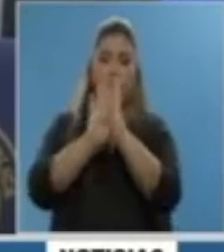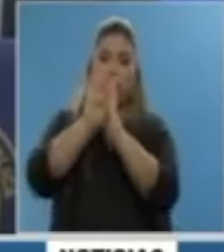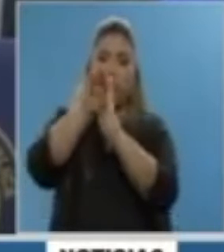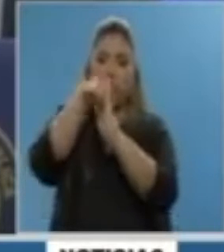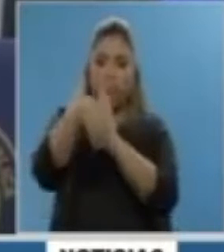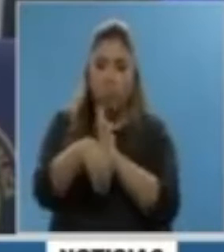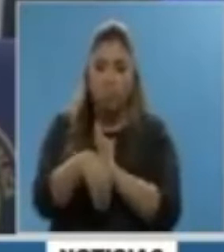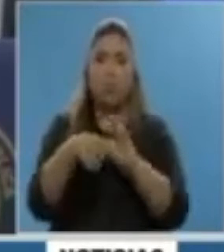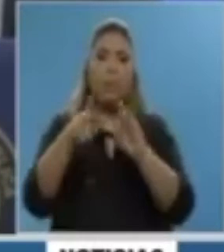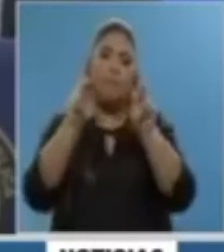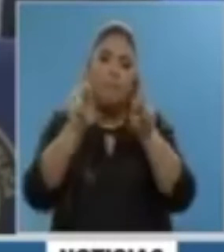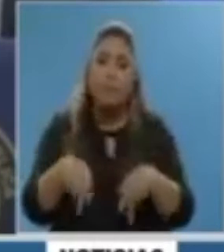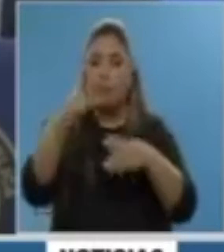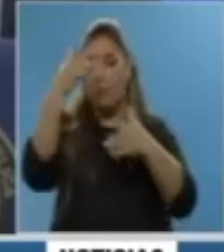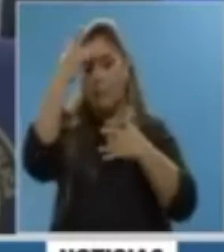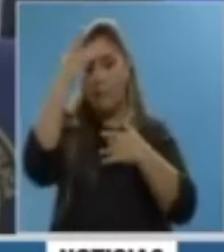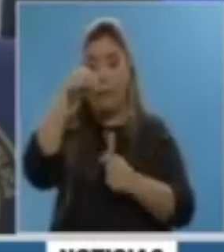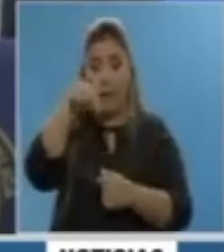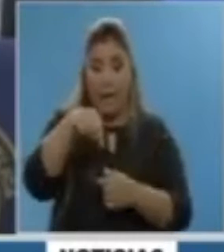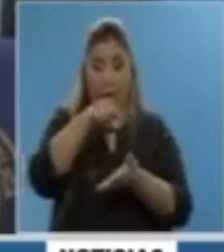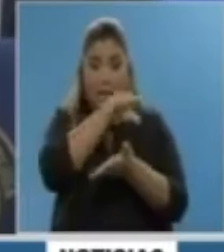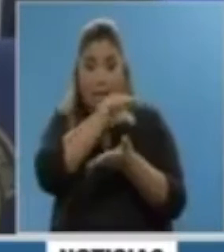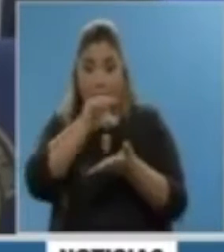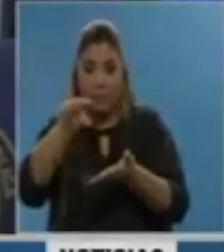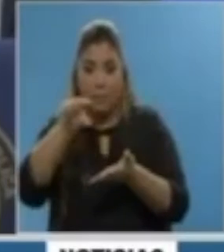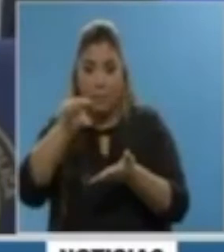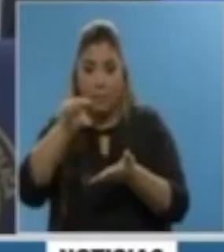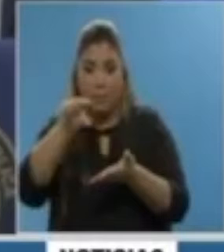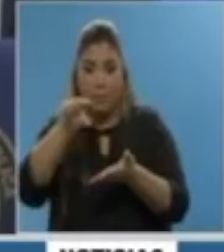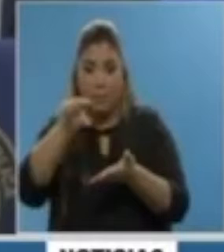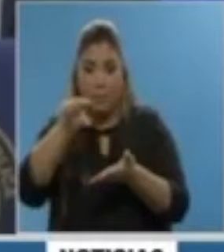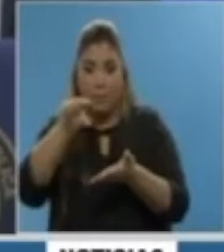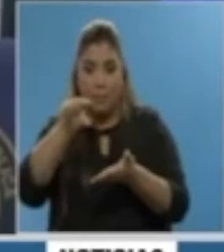reproductivo efectivo de esta semana. Como